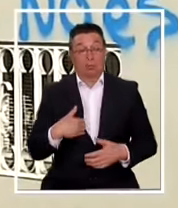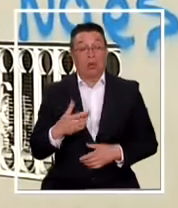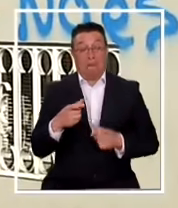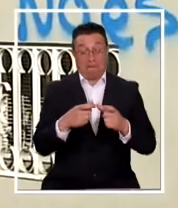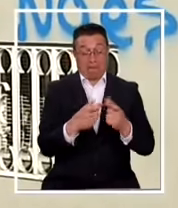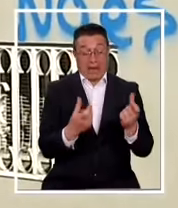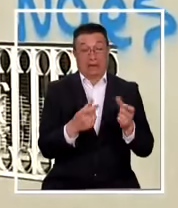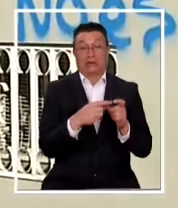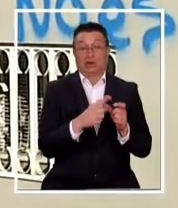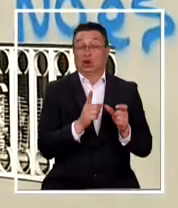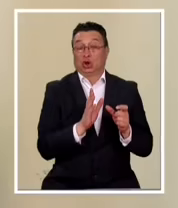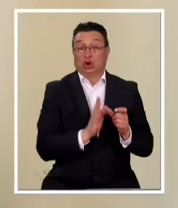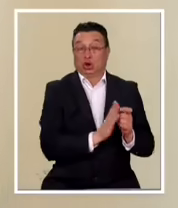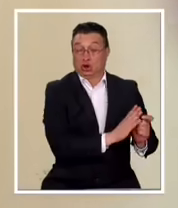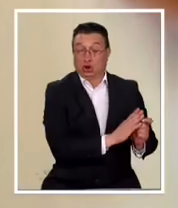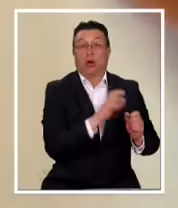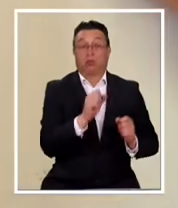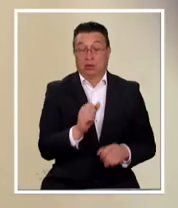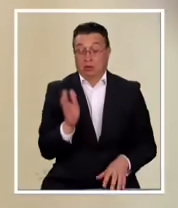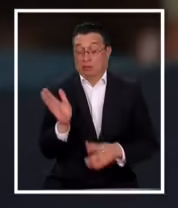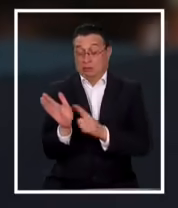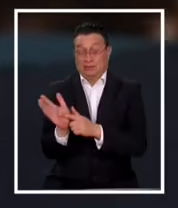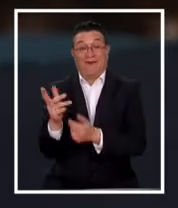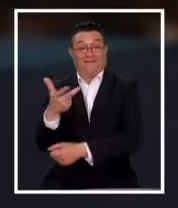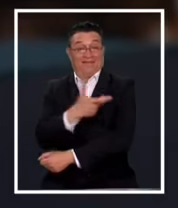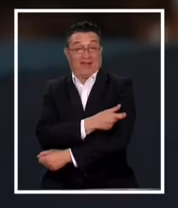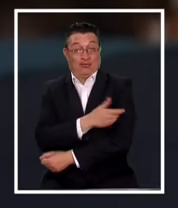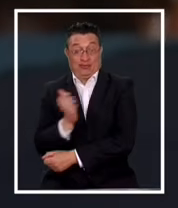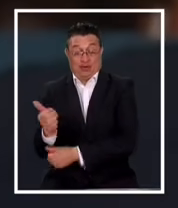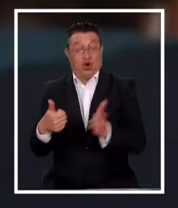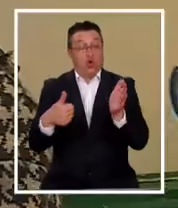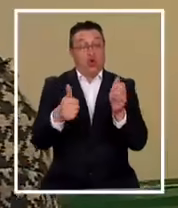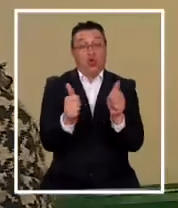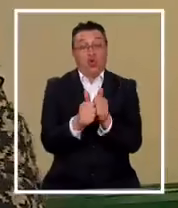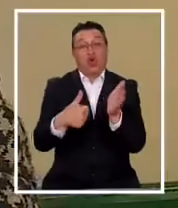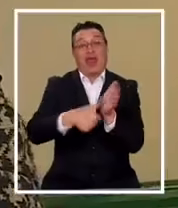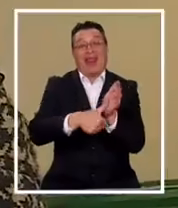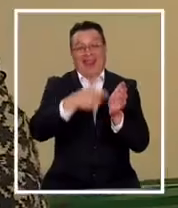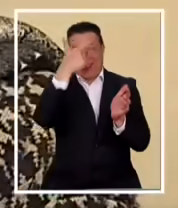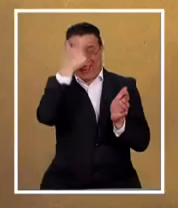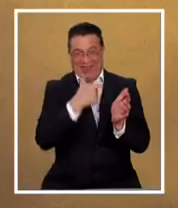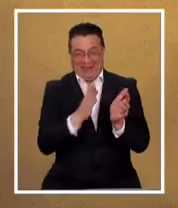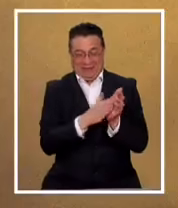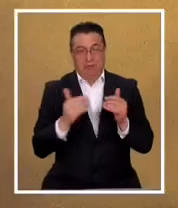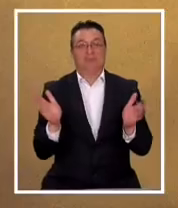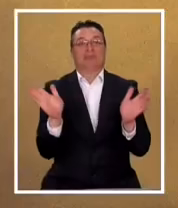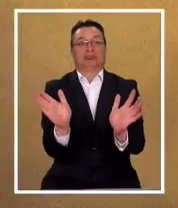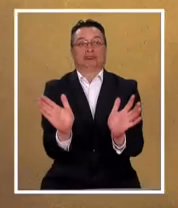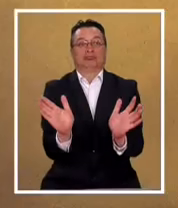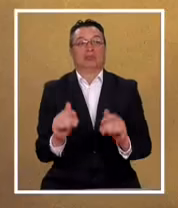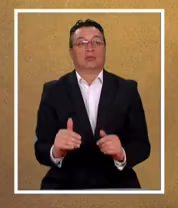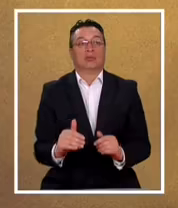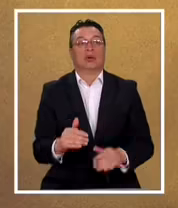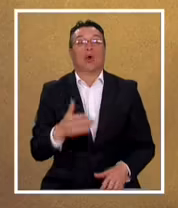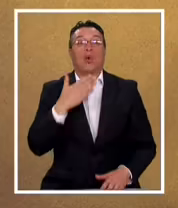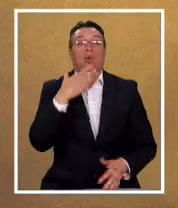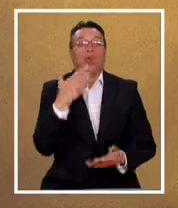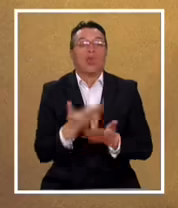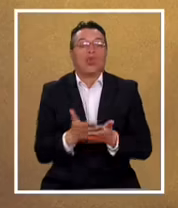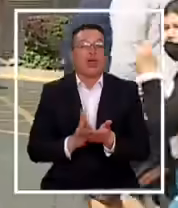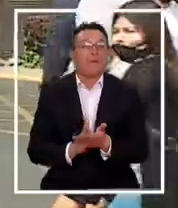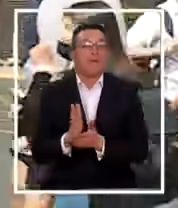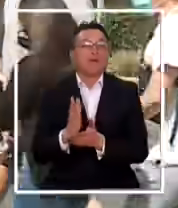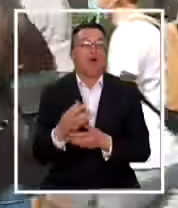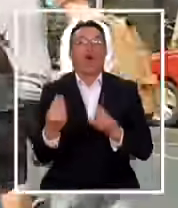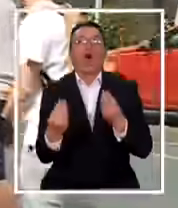este pase de movilidad su tarjeta de vacunación junto a su carnet de identidad. ¿Cuándo entra en vigencia y dónde lo